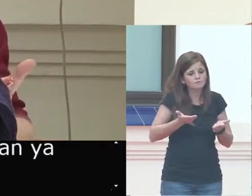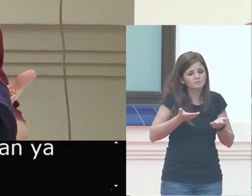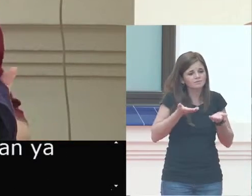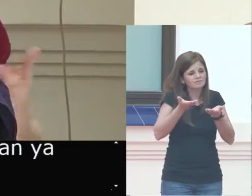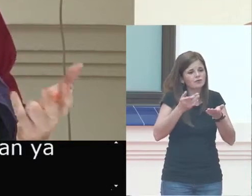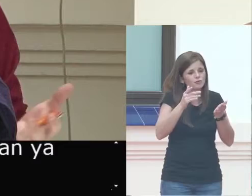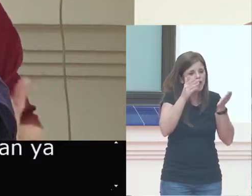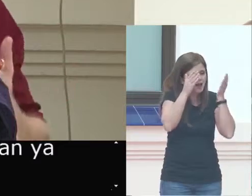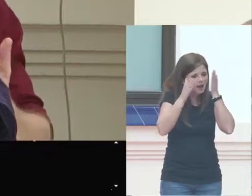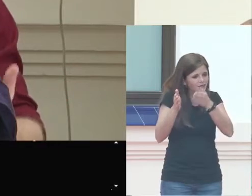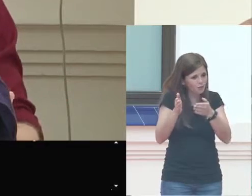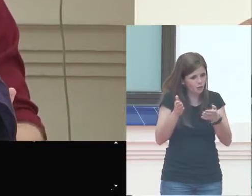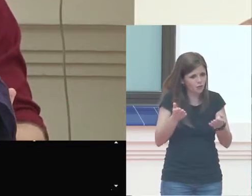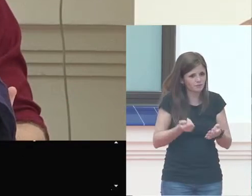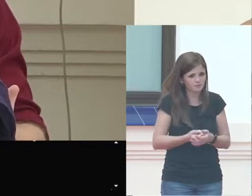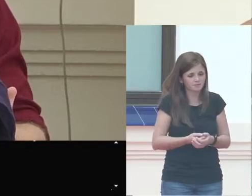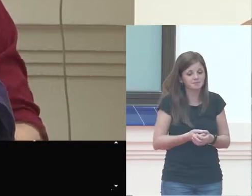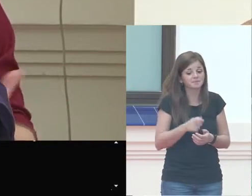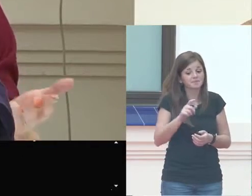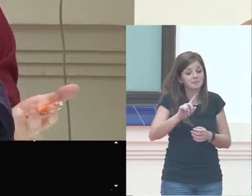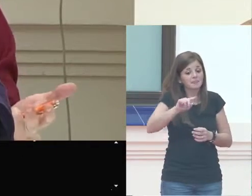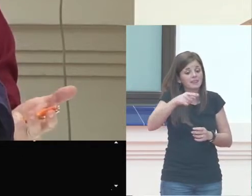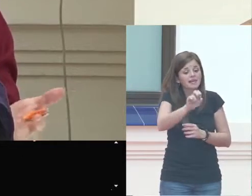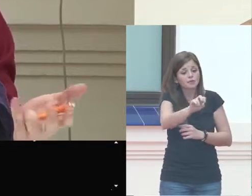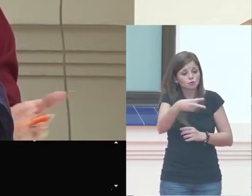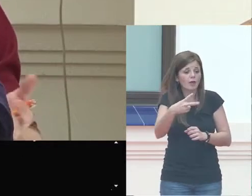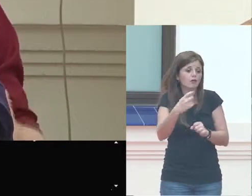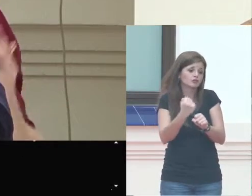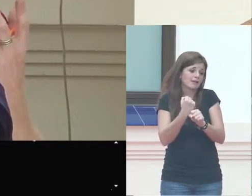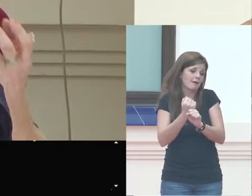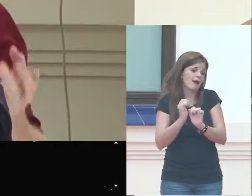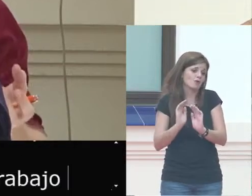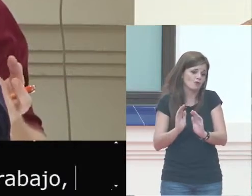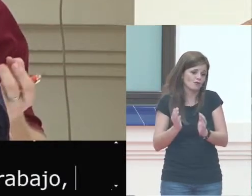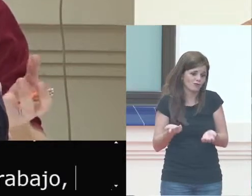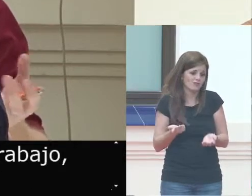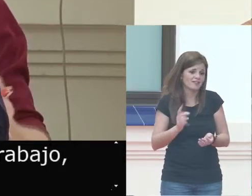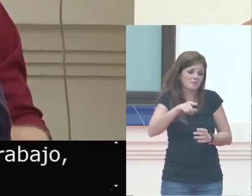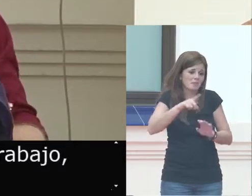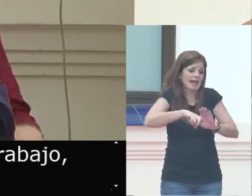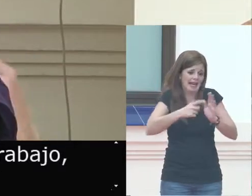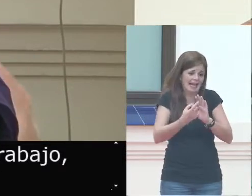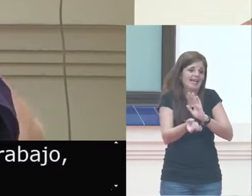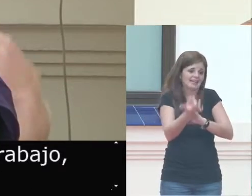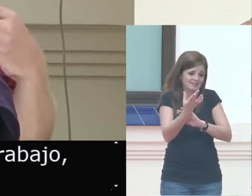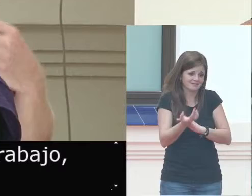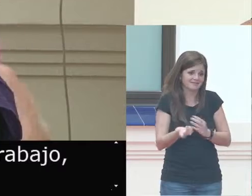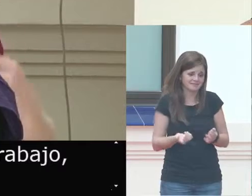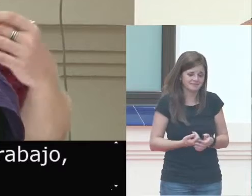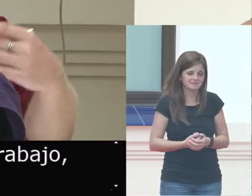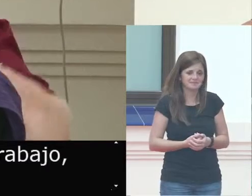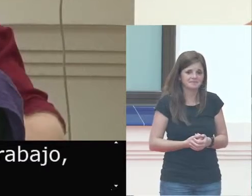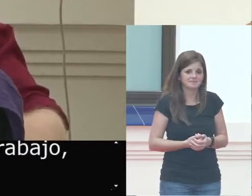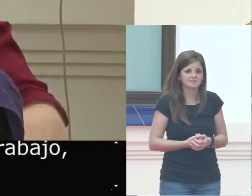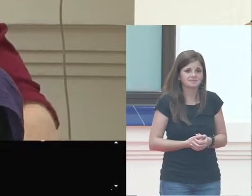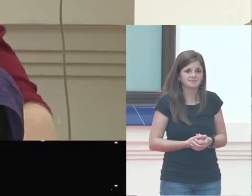De hecho, fue resultado de su trabajo. Entonces, no viene de nada.